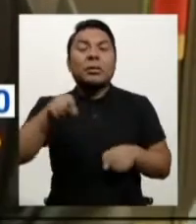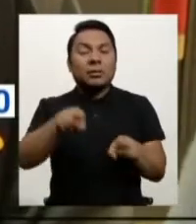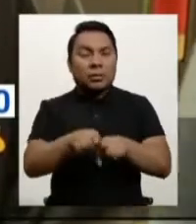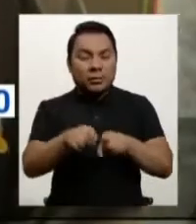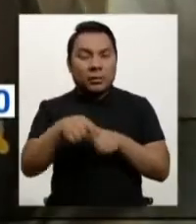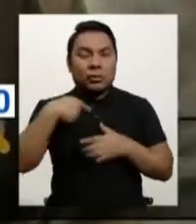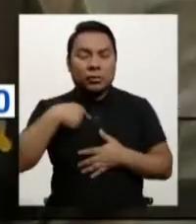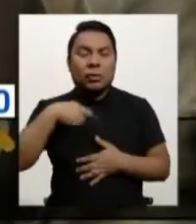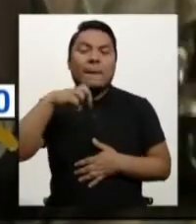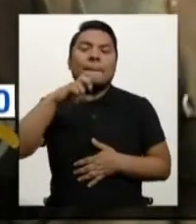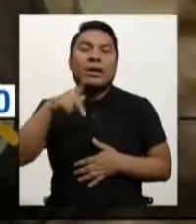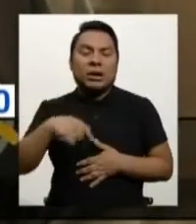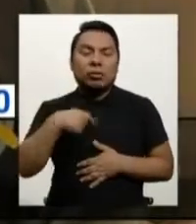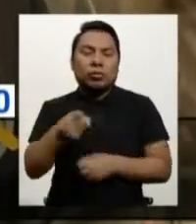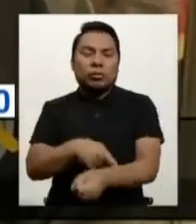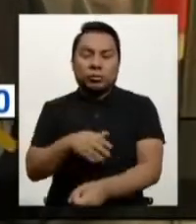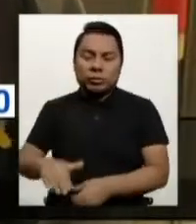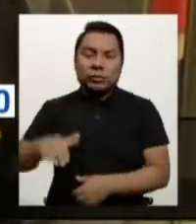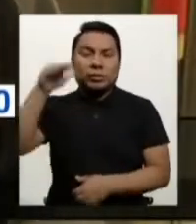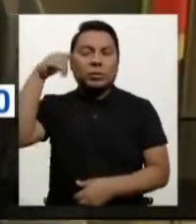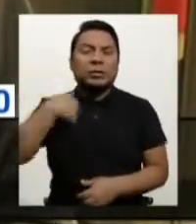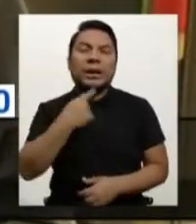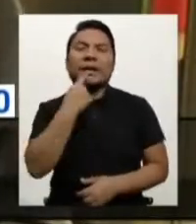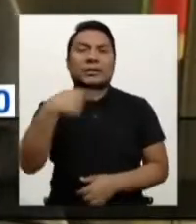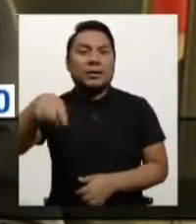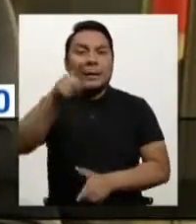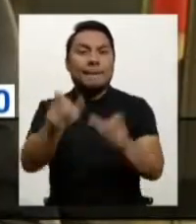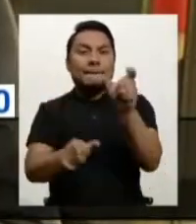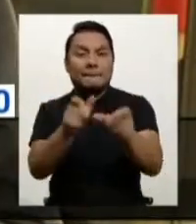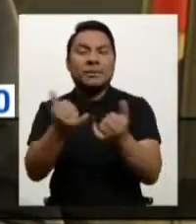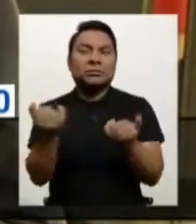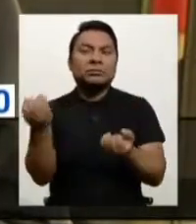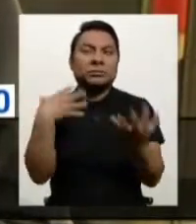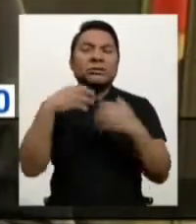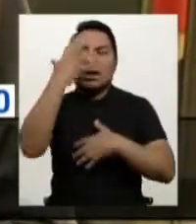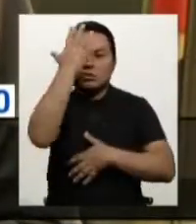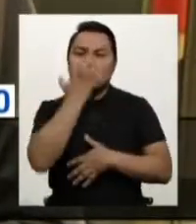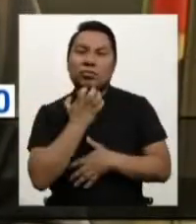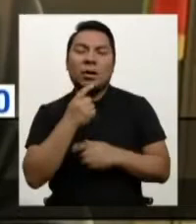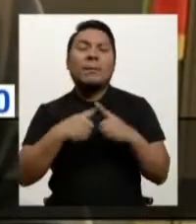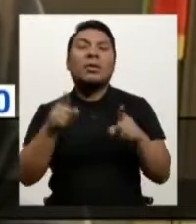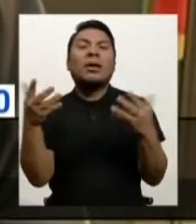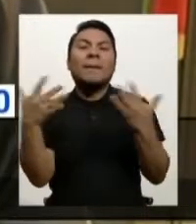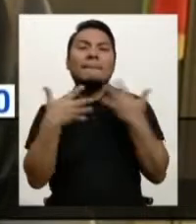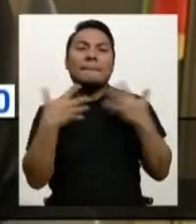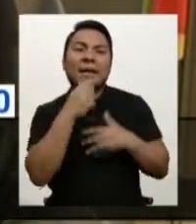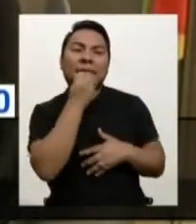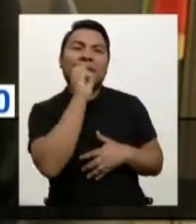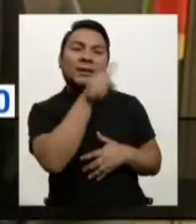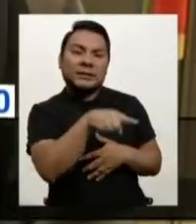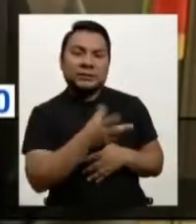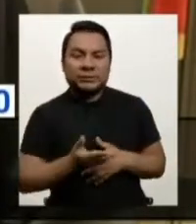Pekín tradicional, puedo decirte que las personas ahora están enojadas, pero tienen miedo de decir algo.